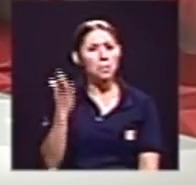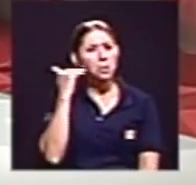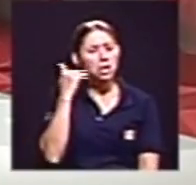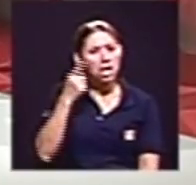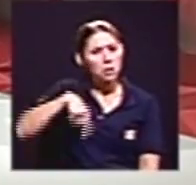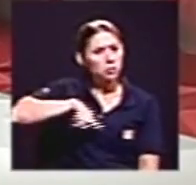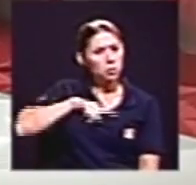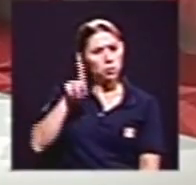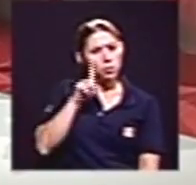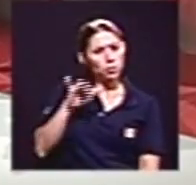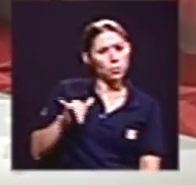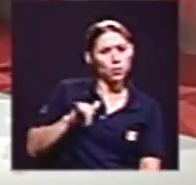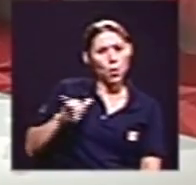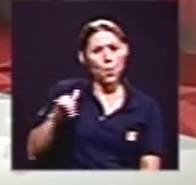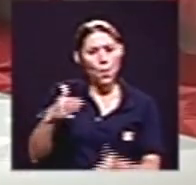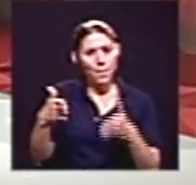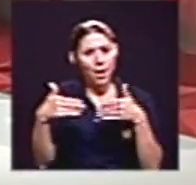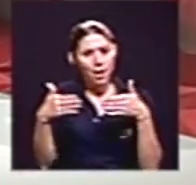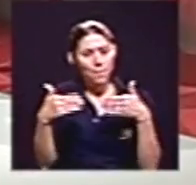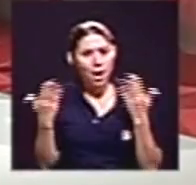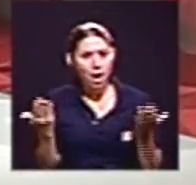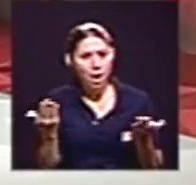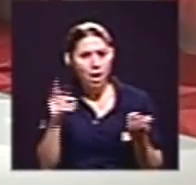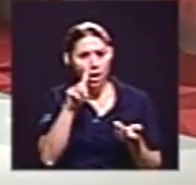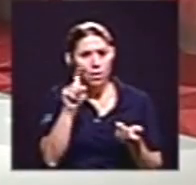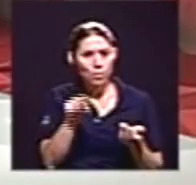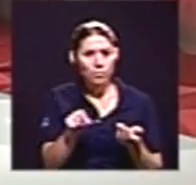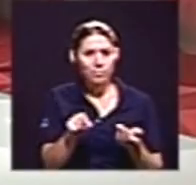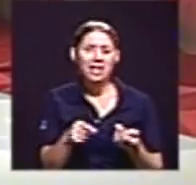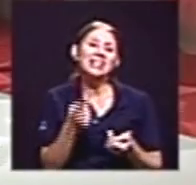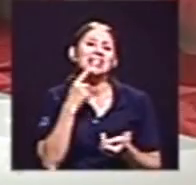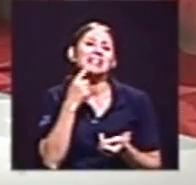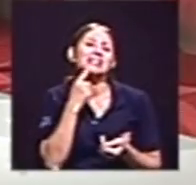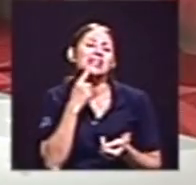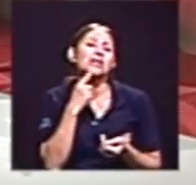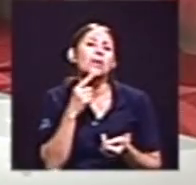Panamá? Decir por qué no somos como Singapur es muy fácil,